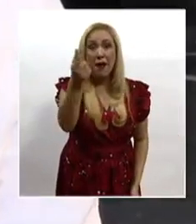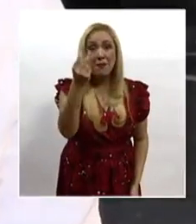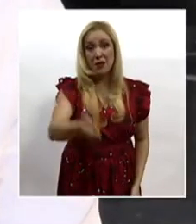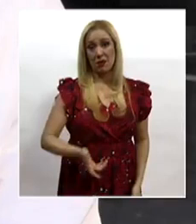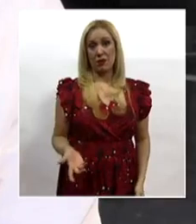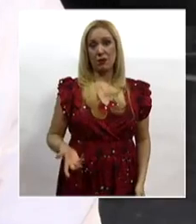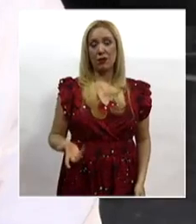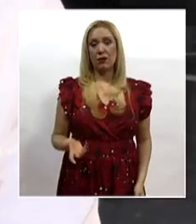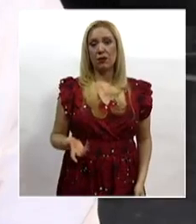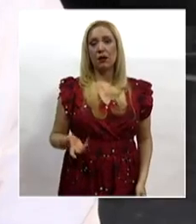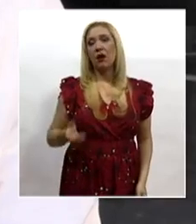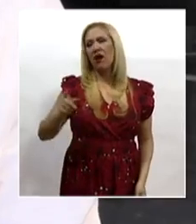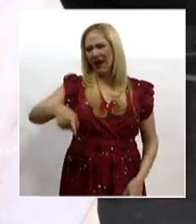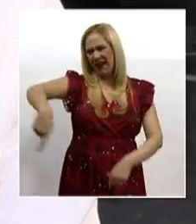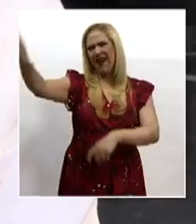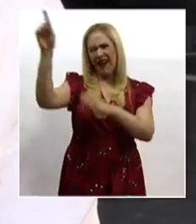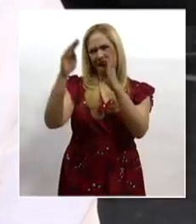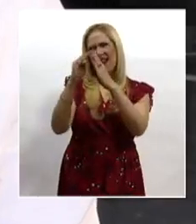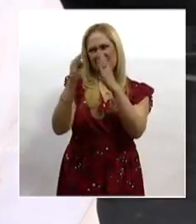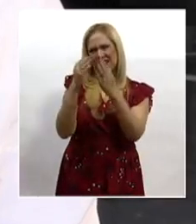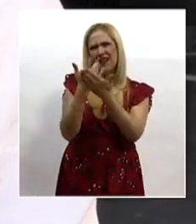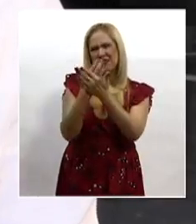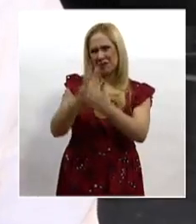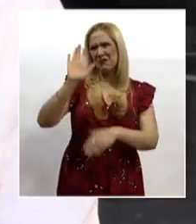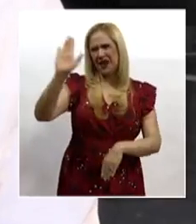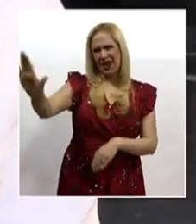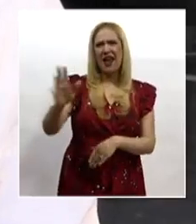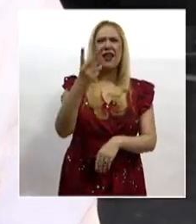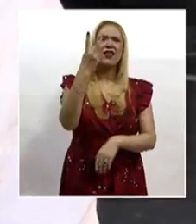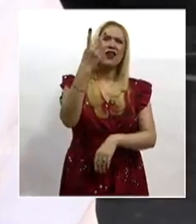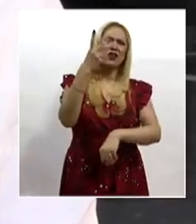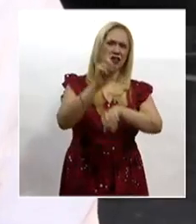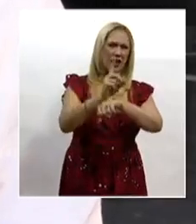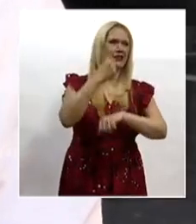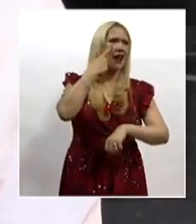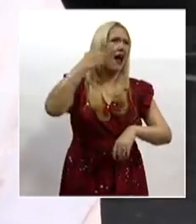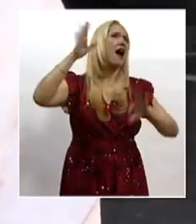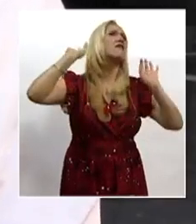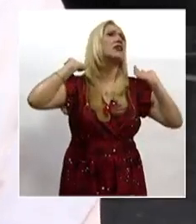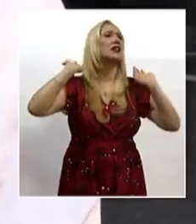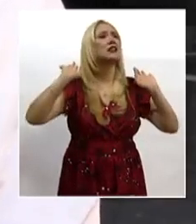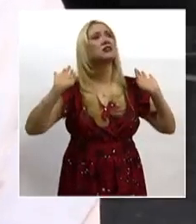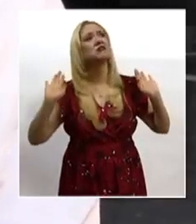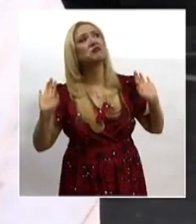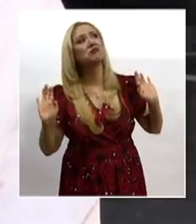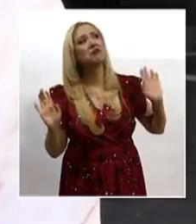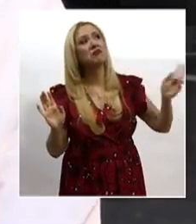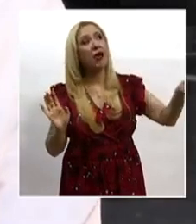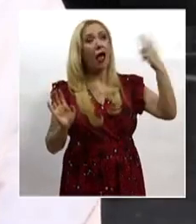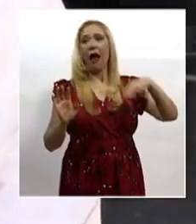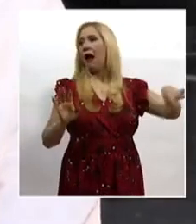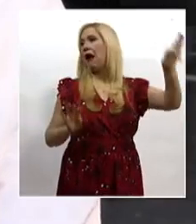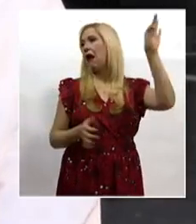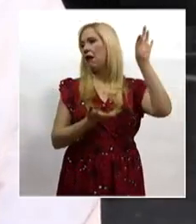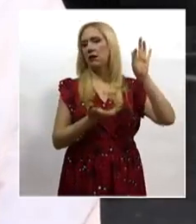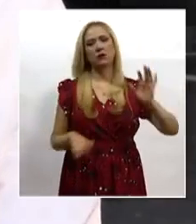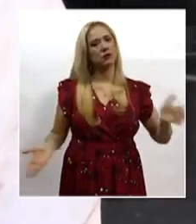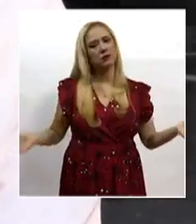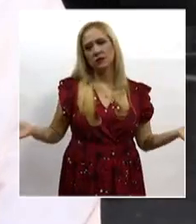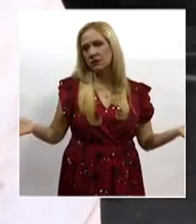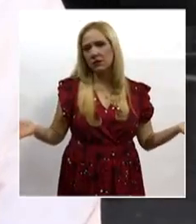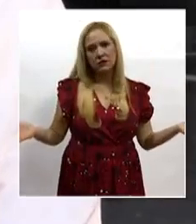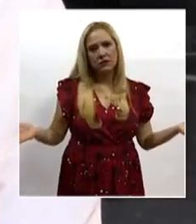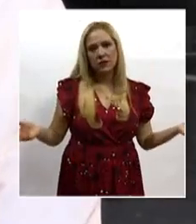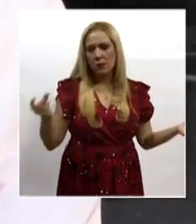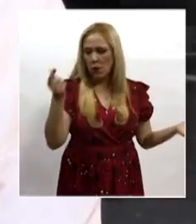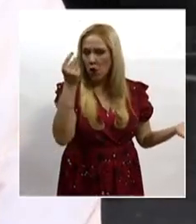de mandarlos a casa como, bueno, espere usted 72 horas y ya viene a ver qué pasa. Porque lo que se ha visto a nivel internacional es que las primeras horas